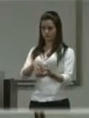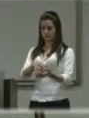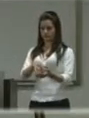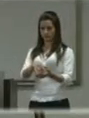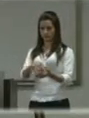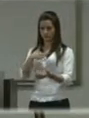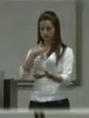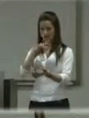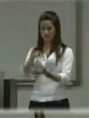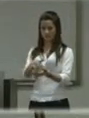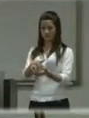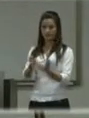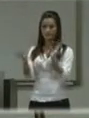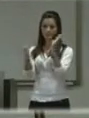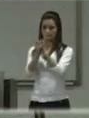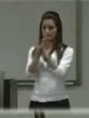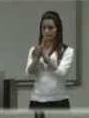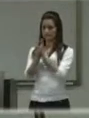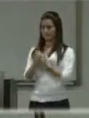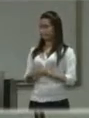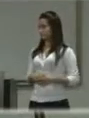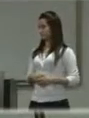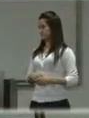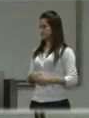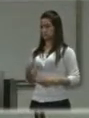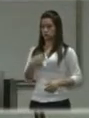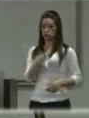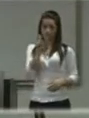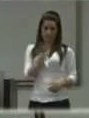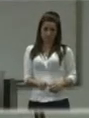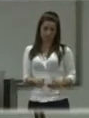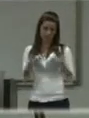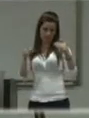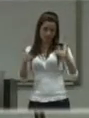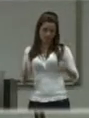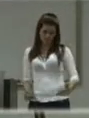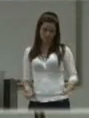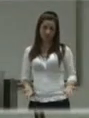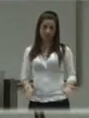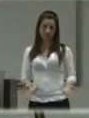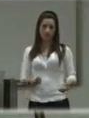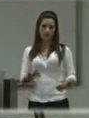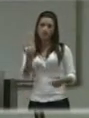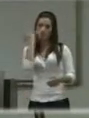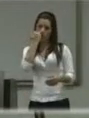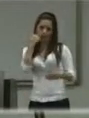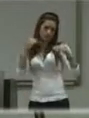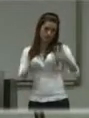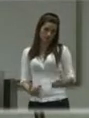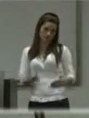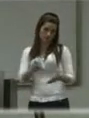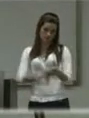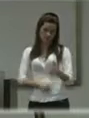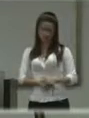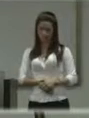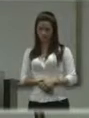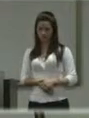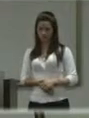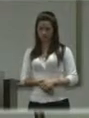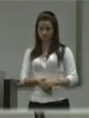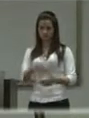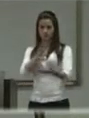condicionadas como persona con discapacidad como mujer con discapacidad aves sobre